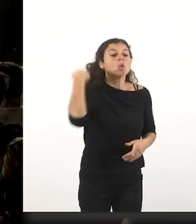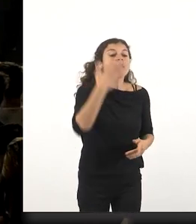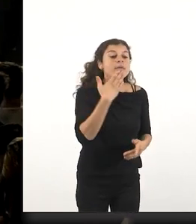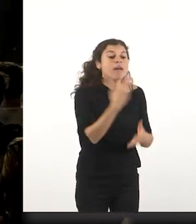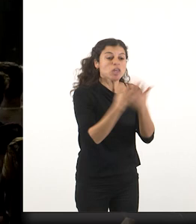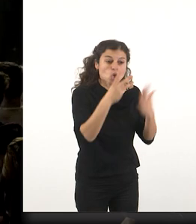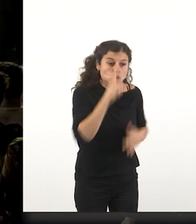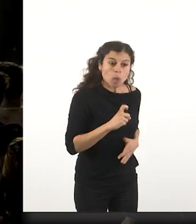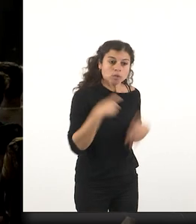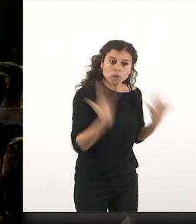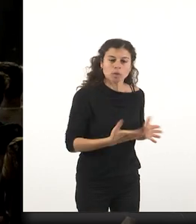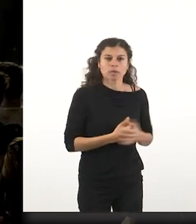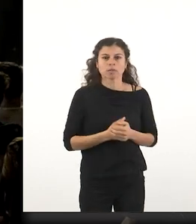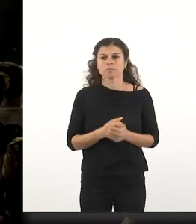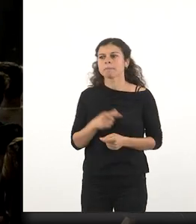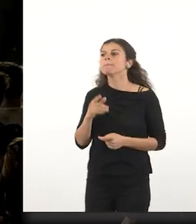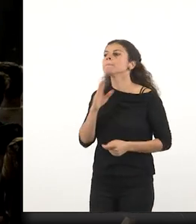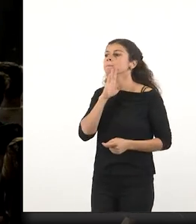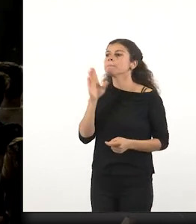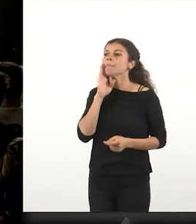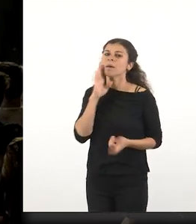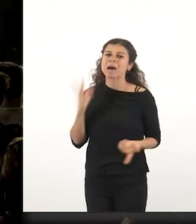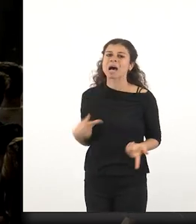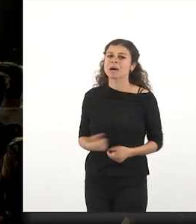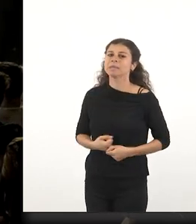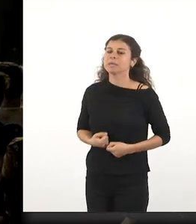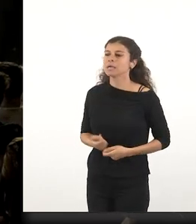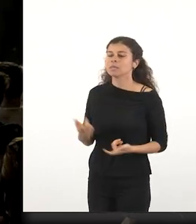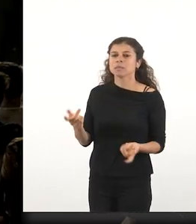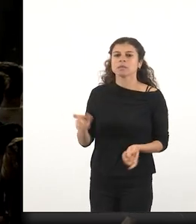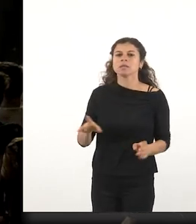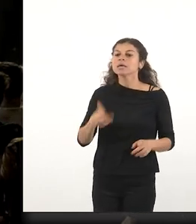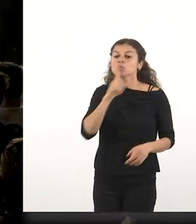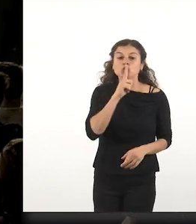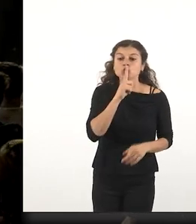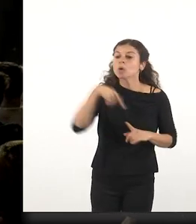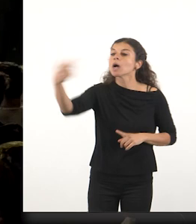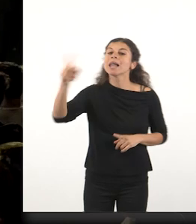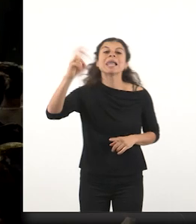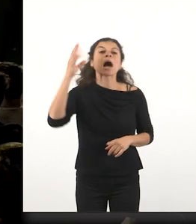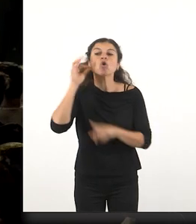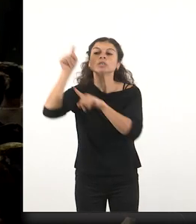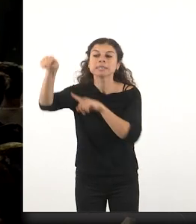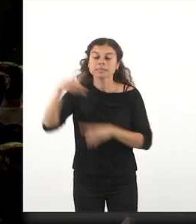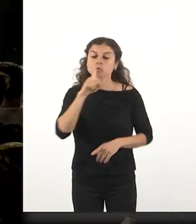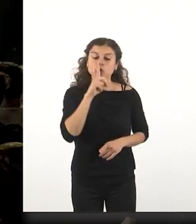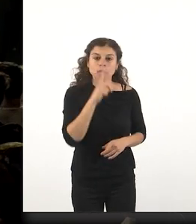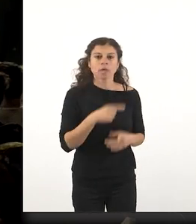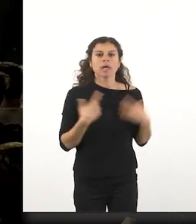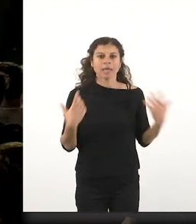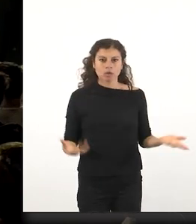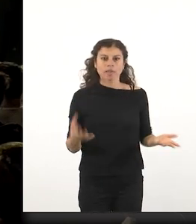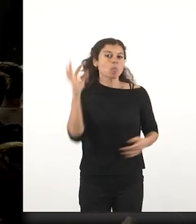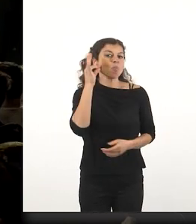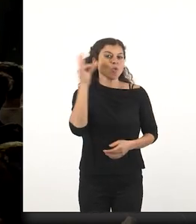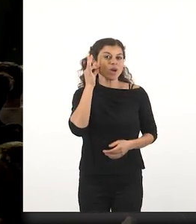calle. Mamá, los zapatos me apretan, que te calles, que ahí enfrente está la otra, que está allí la guarra de la otra. A ver si que lo miras, que el príncipe es para mí. Y las mujeres desde